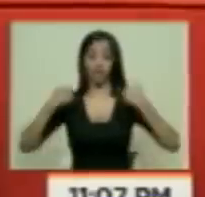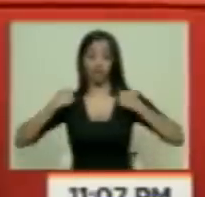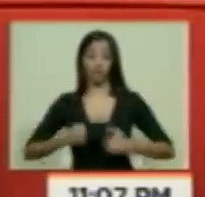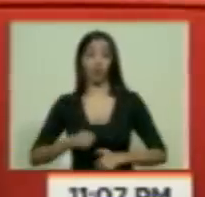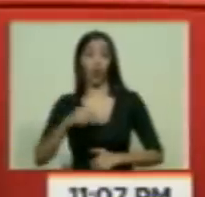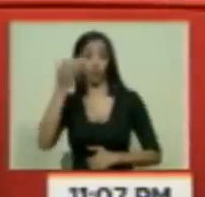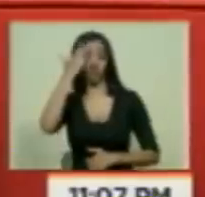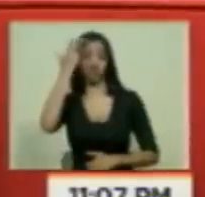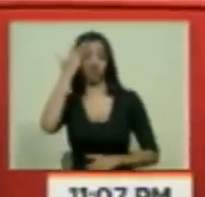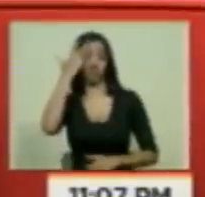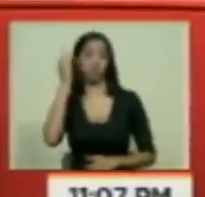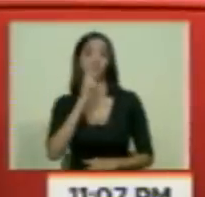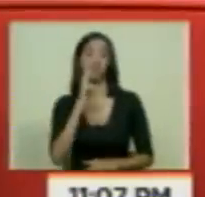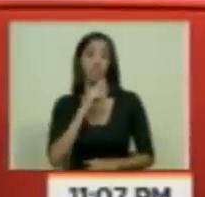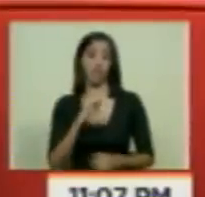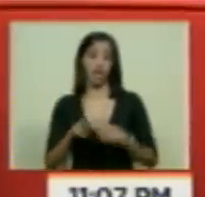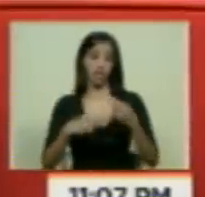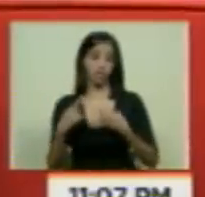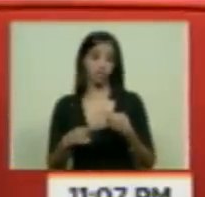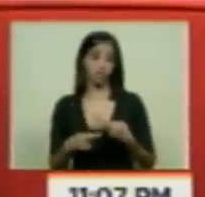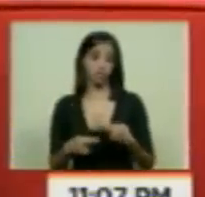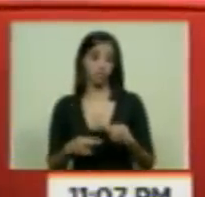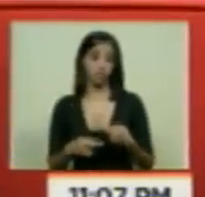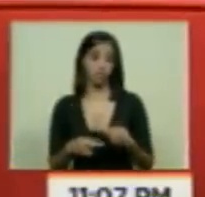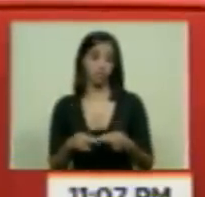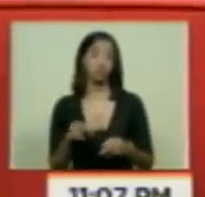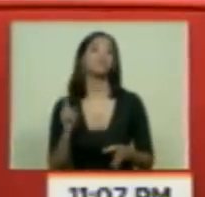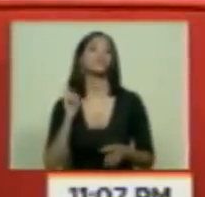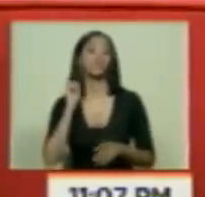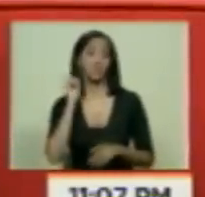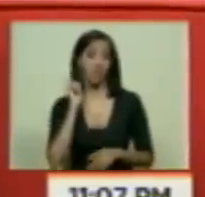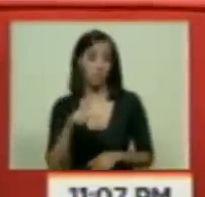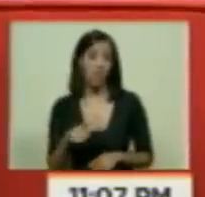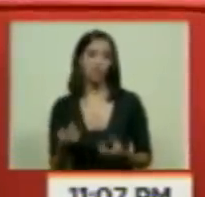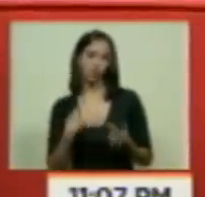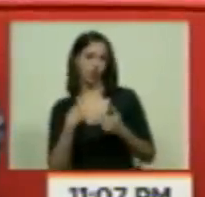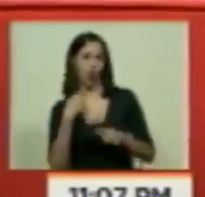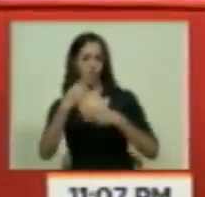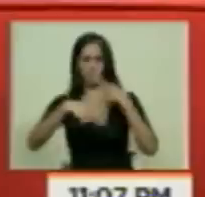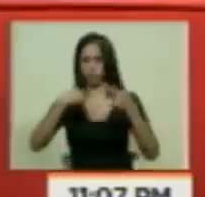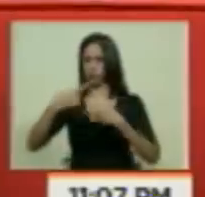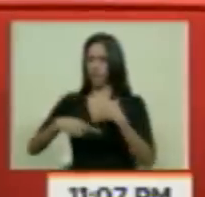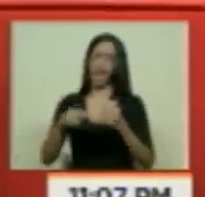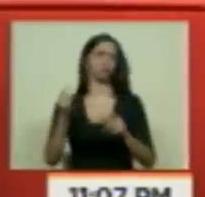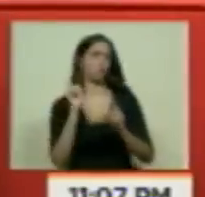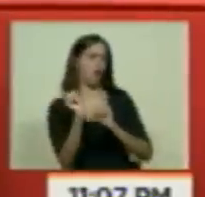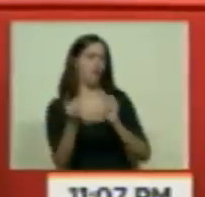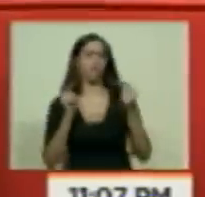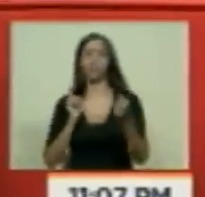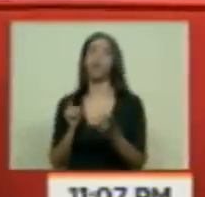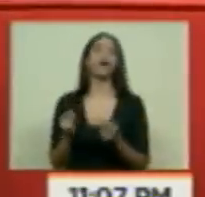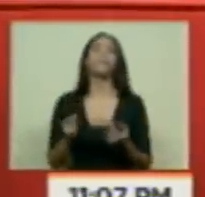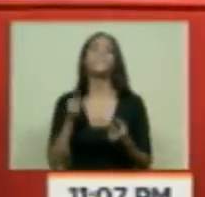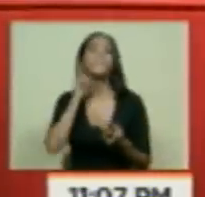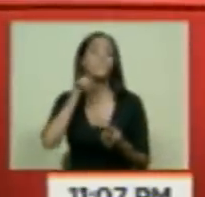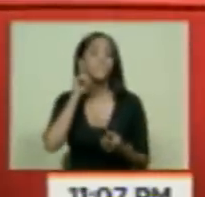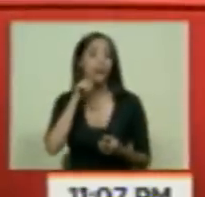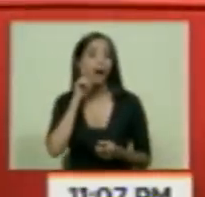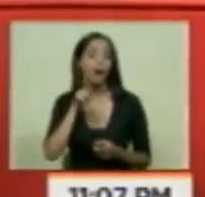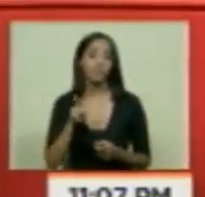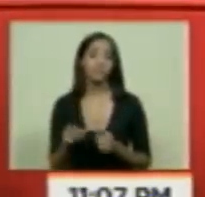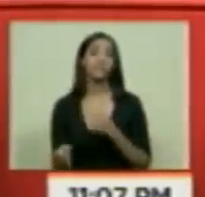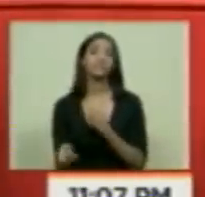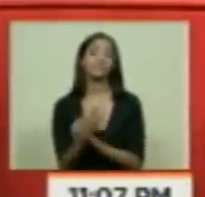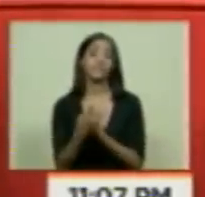inclusive, en el Táchira, que se han hecho decir, somos revolucionarios, somos aquellos, somos los otros, y se descubren